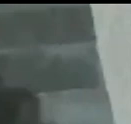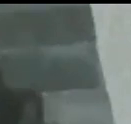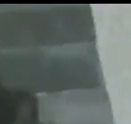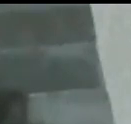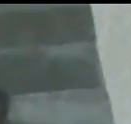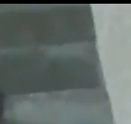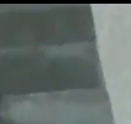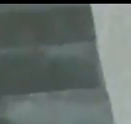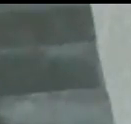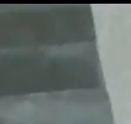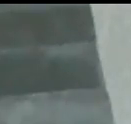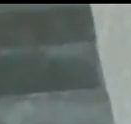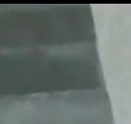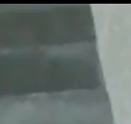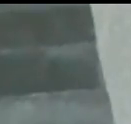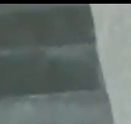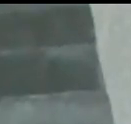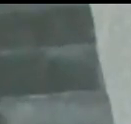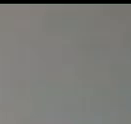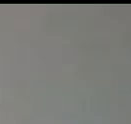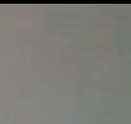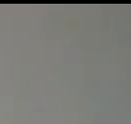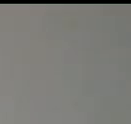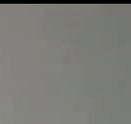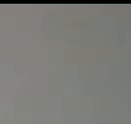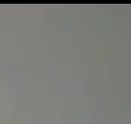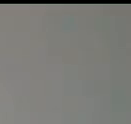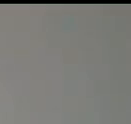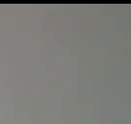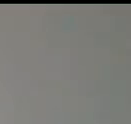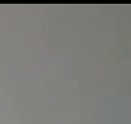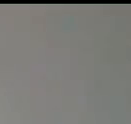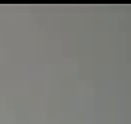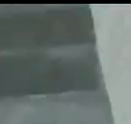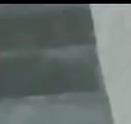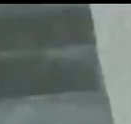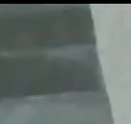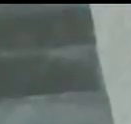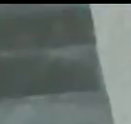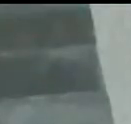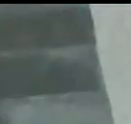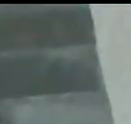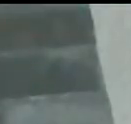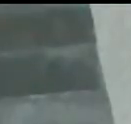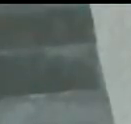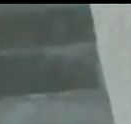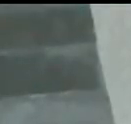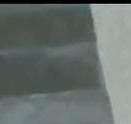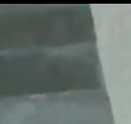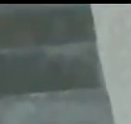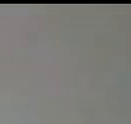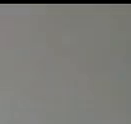Sí. ¿Tú haces la recopilación de preguntas para que podamos ayudar? Sí, yo las tengo y te las envío.